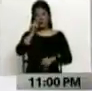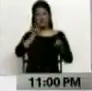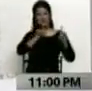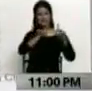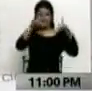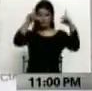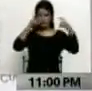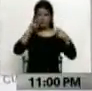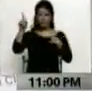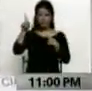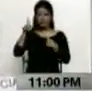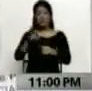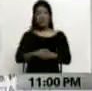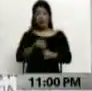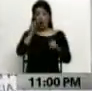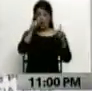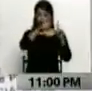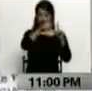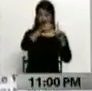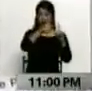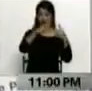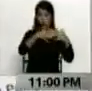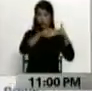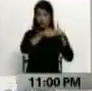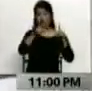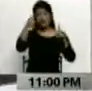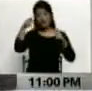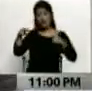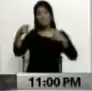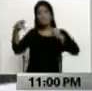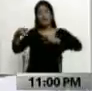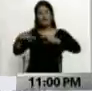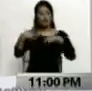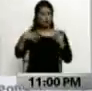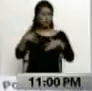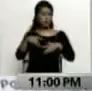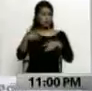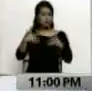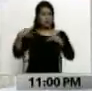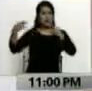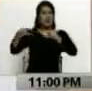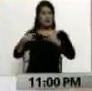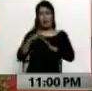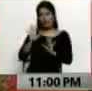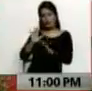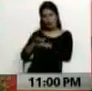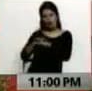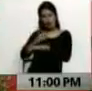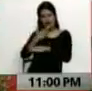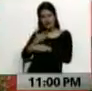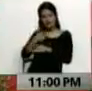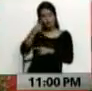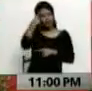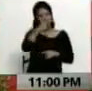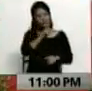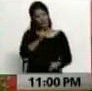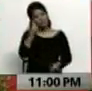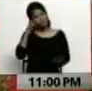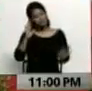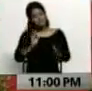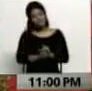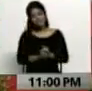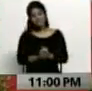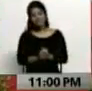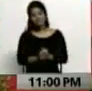Gráfica si ese señor Mike pompeo supa los pavos es eso dich que